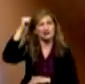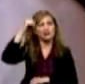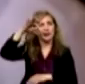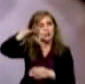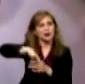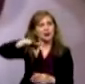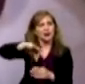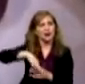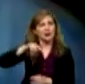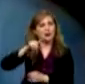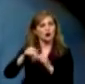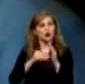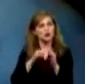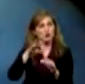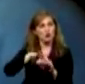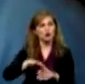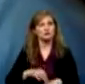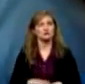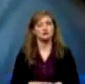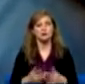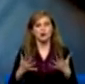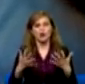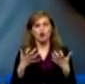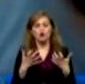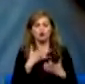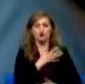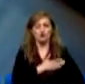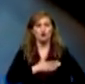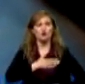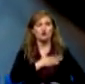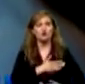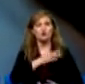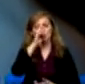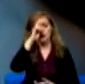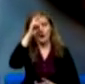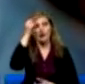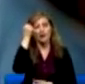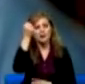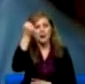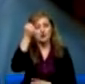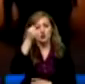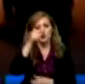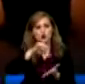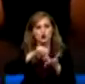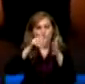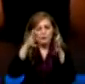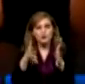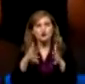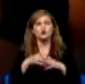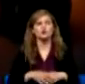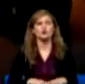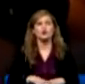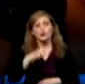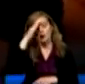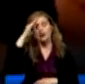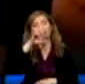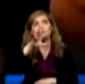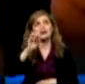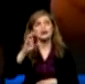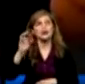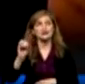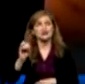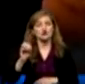el recinto electoral. Nosotros queríamos que por favor se nos respete nuestro derecho como ciudadanos. Más de 300 policías